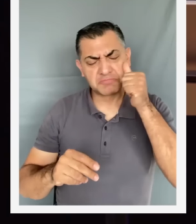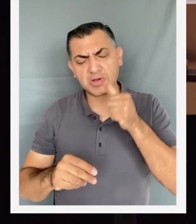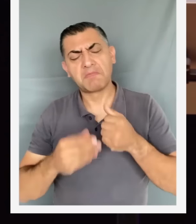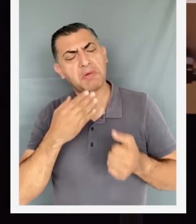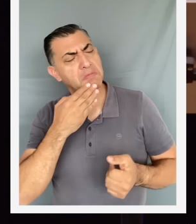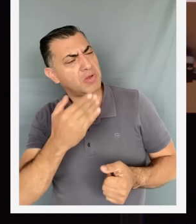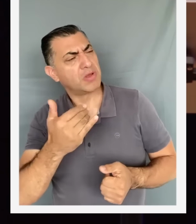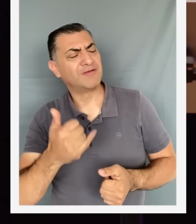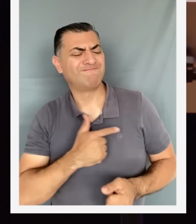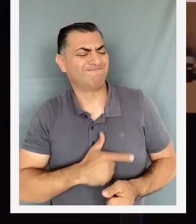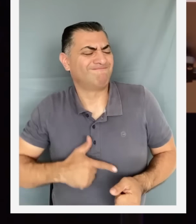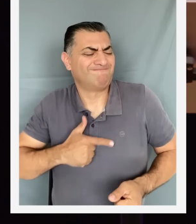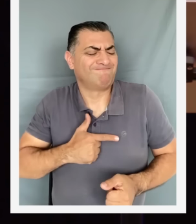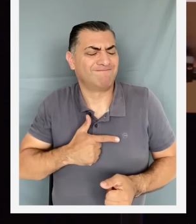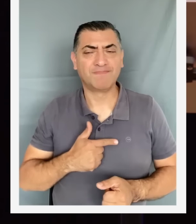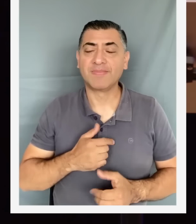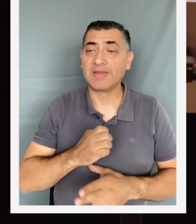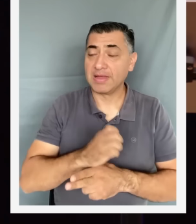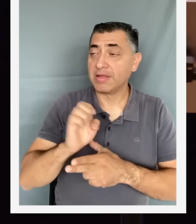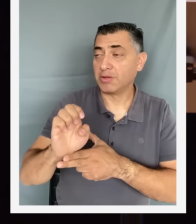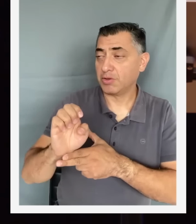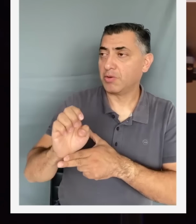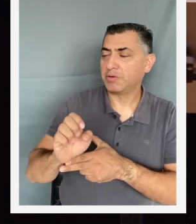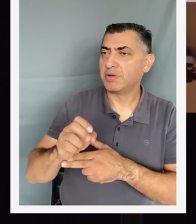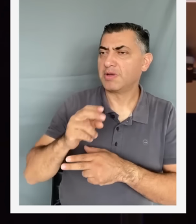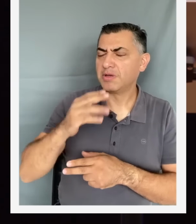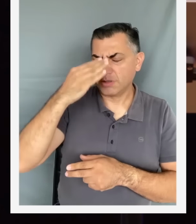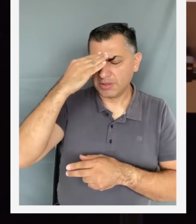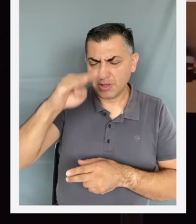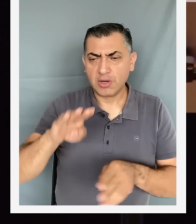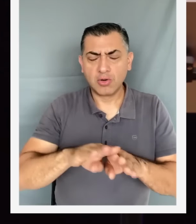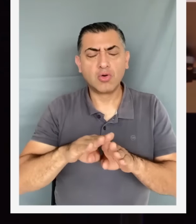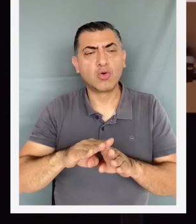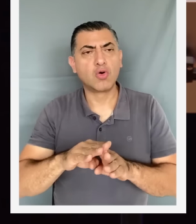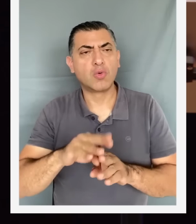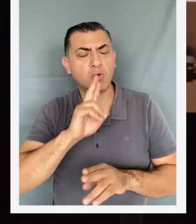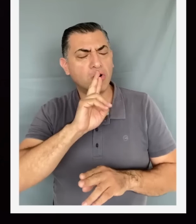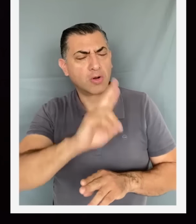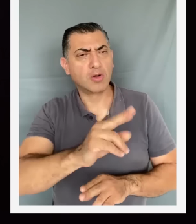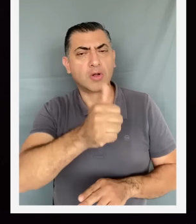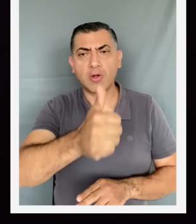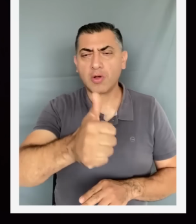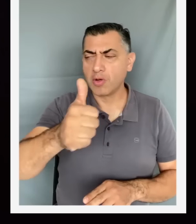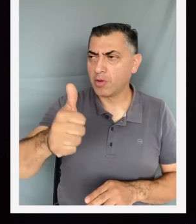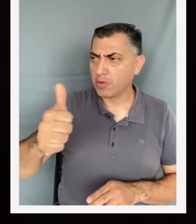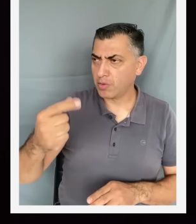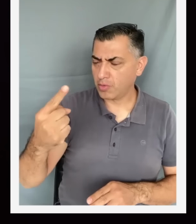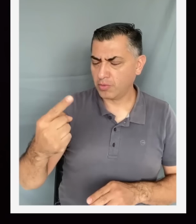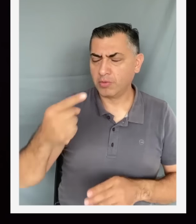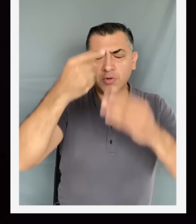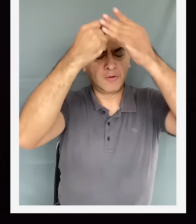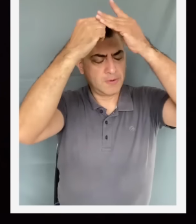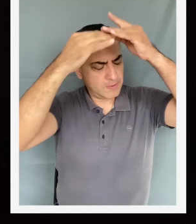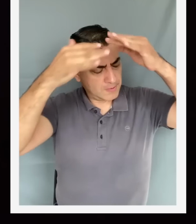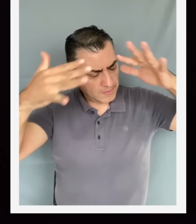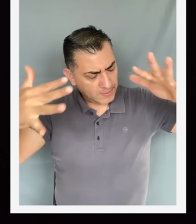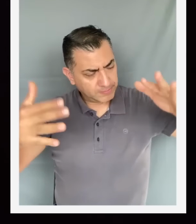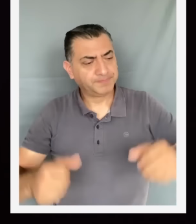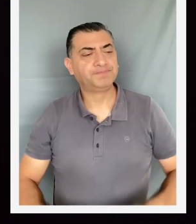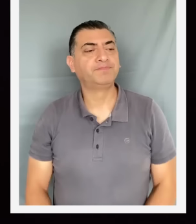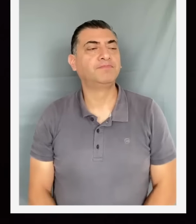siempre amena y de buen gusto así sabrán Cómo responder a cada uno Dios bendiga la lectura de